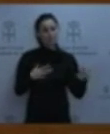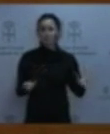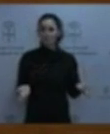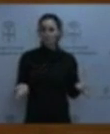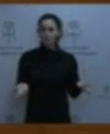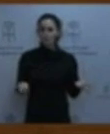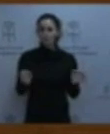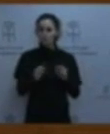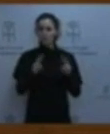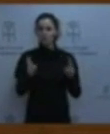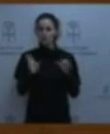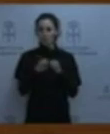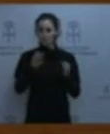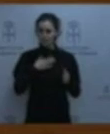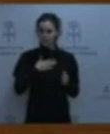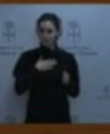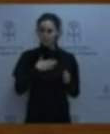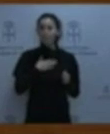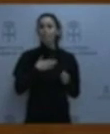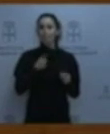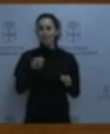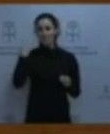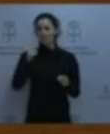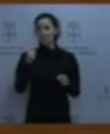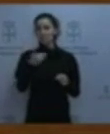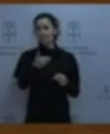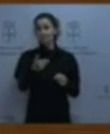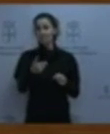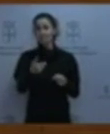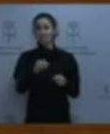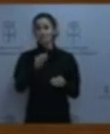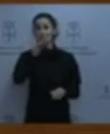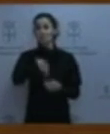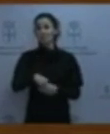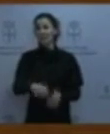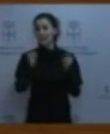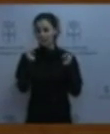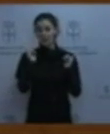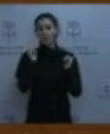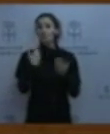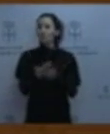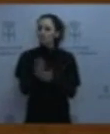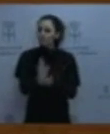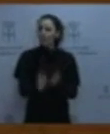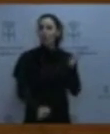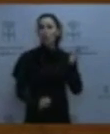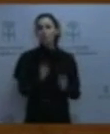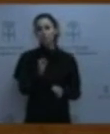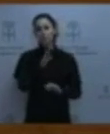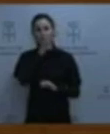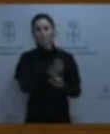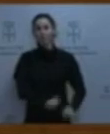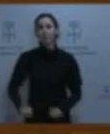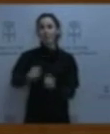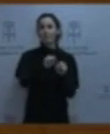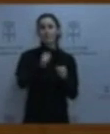desde la óptica de este grupo parlamentario, queremos que les queda menos tiempo. Esta es una proposición de justicia y defiende tanto los servicios públicos